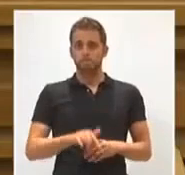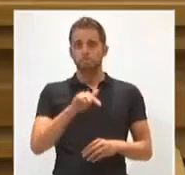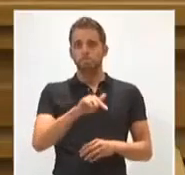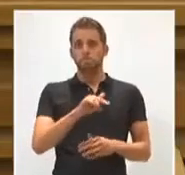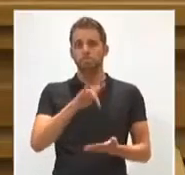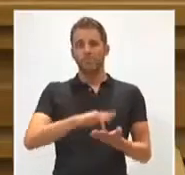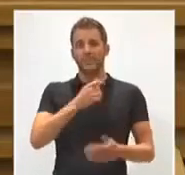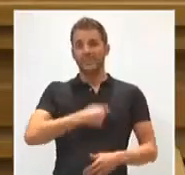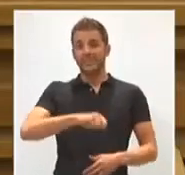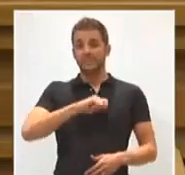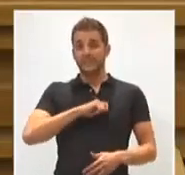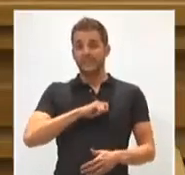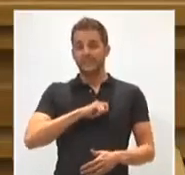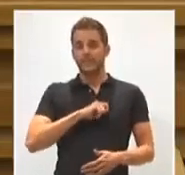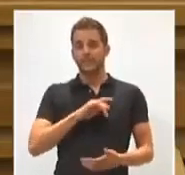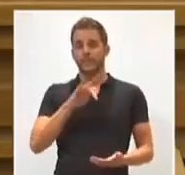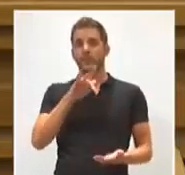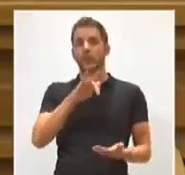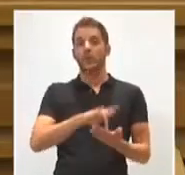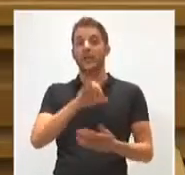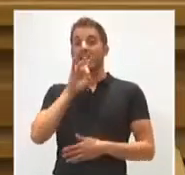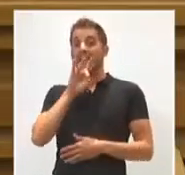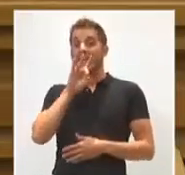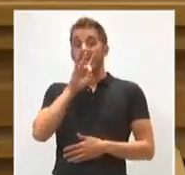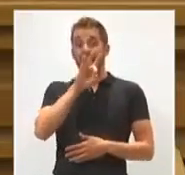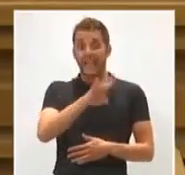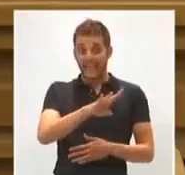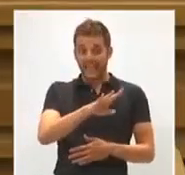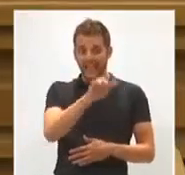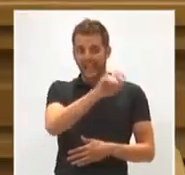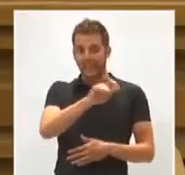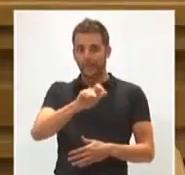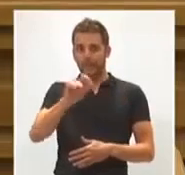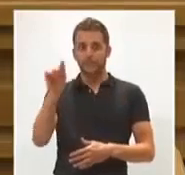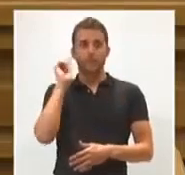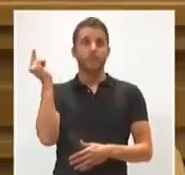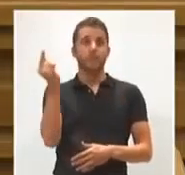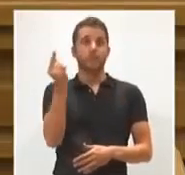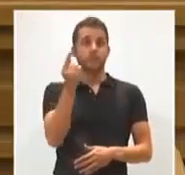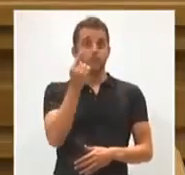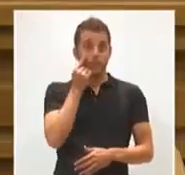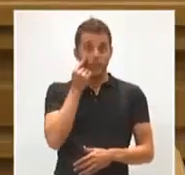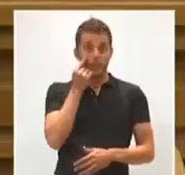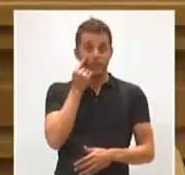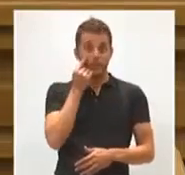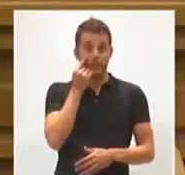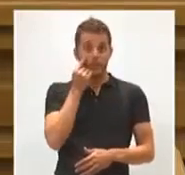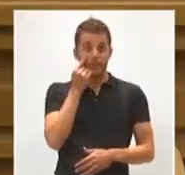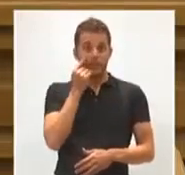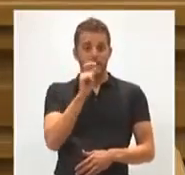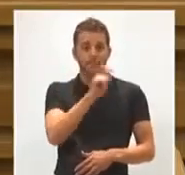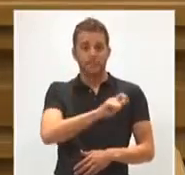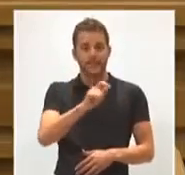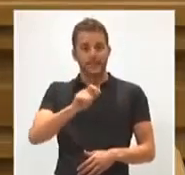en españa 15 entradas diagnosticadas por los epidemiólogos la más importante de todas lo saben ustedes no la